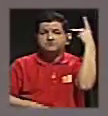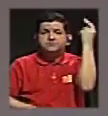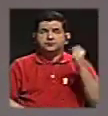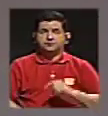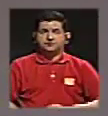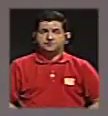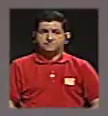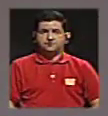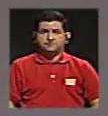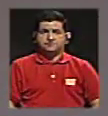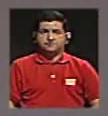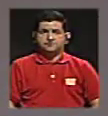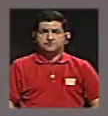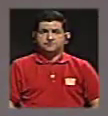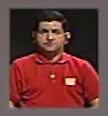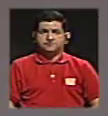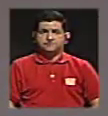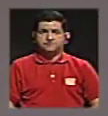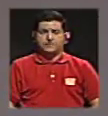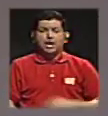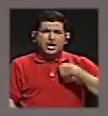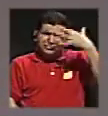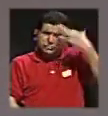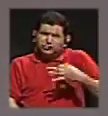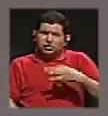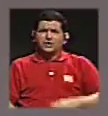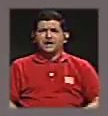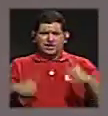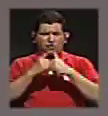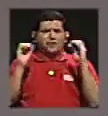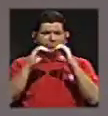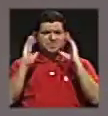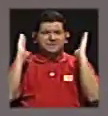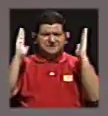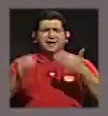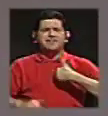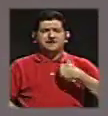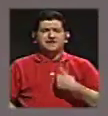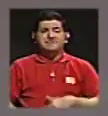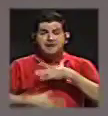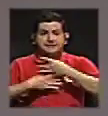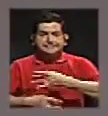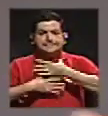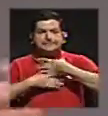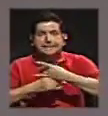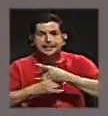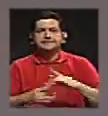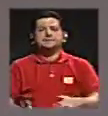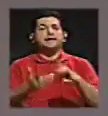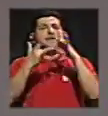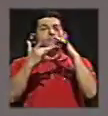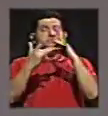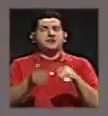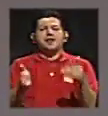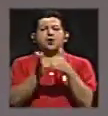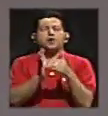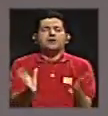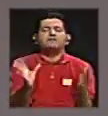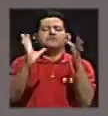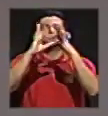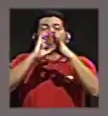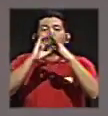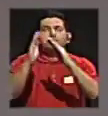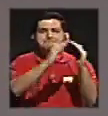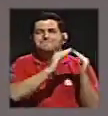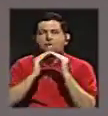e y y yo creo que es el reto más grande que enfrentan entusiasmar y sobre todo reconectar con